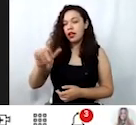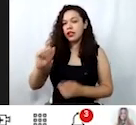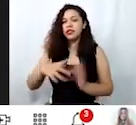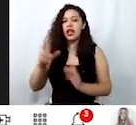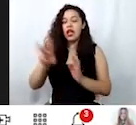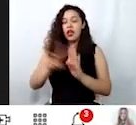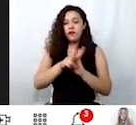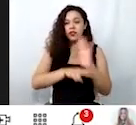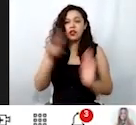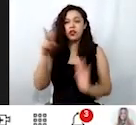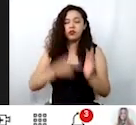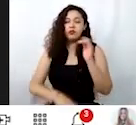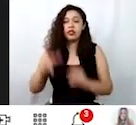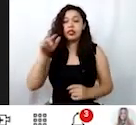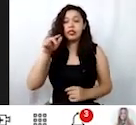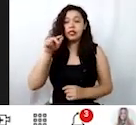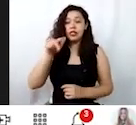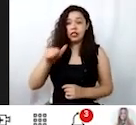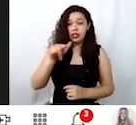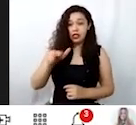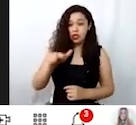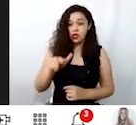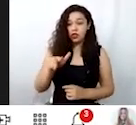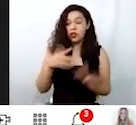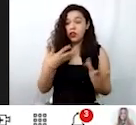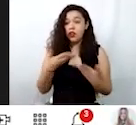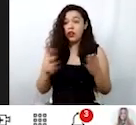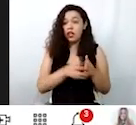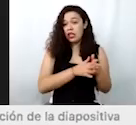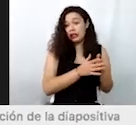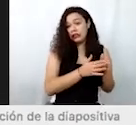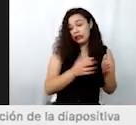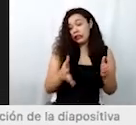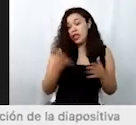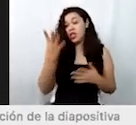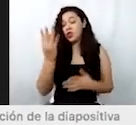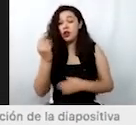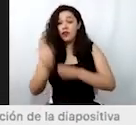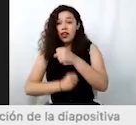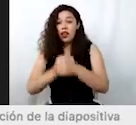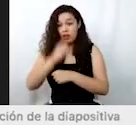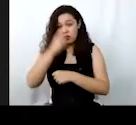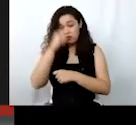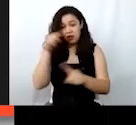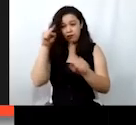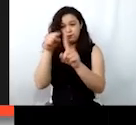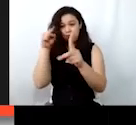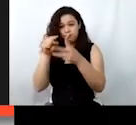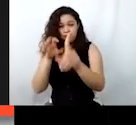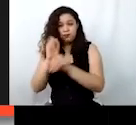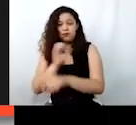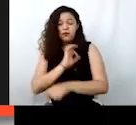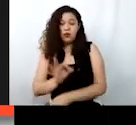2018. A diferencia del 2018, ya son 9 años los que le restan a esta agenda para cumplir con estos pasos.